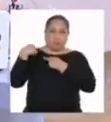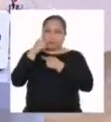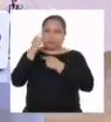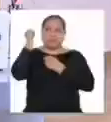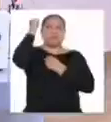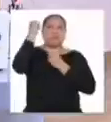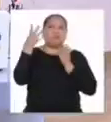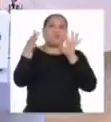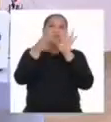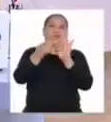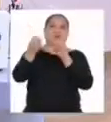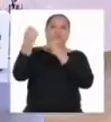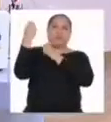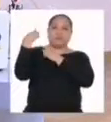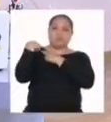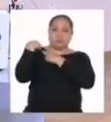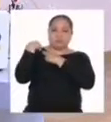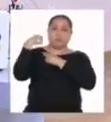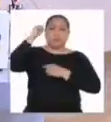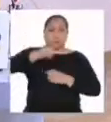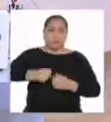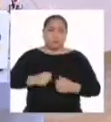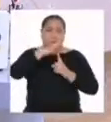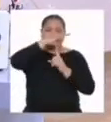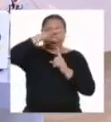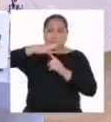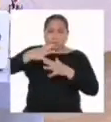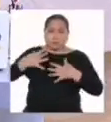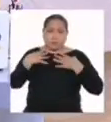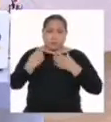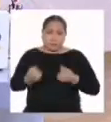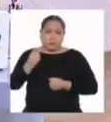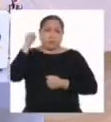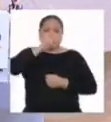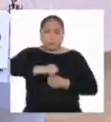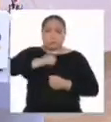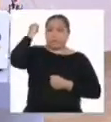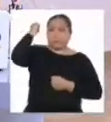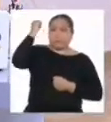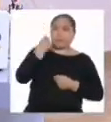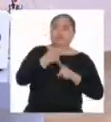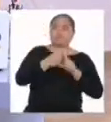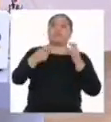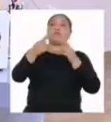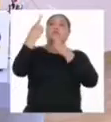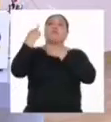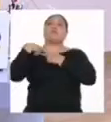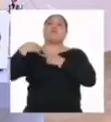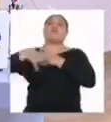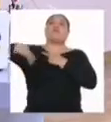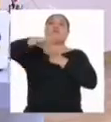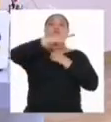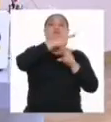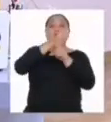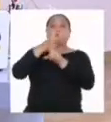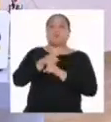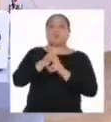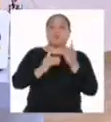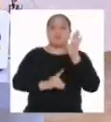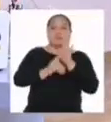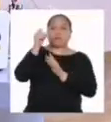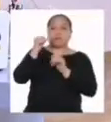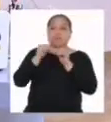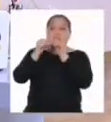ambiente saludable es nuestro derecho, pero también requiere del compromiso de todos y todas para cuidarlo. Y el desarrollo sostenible